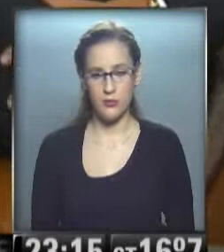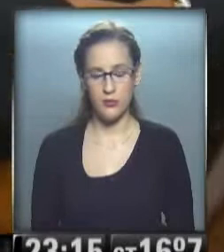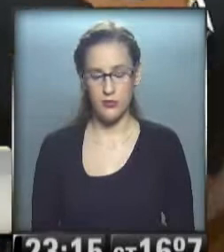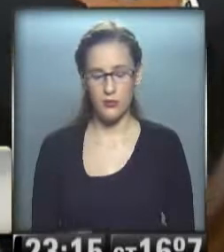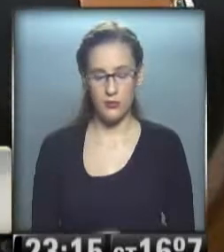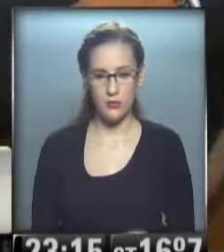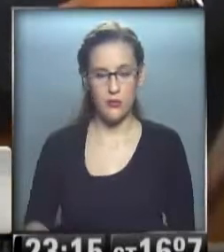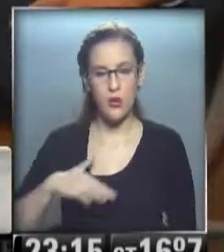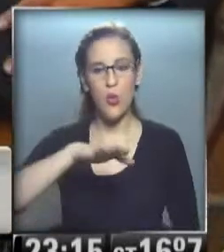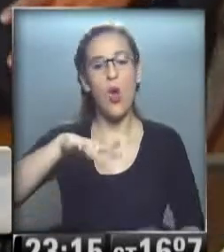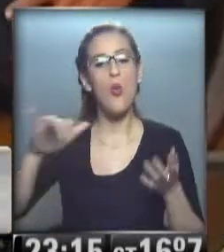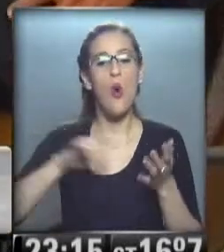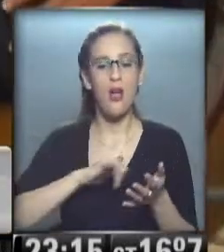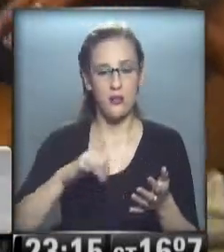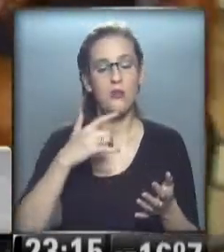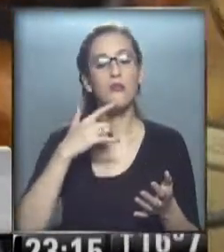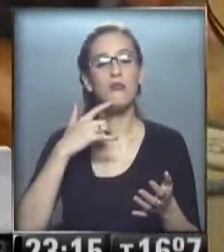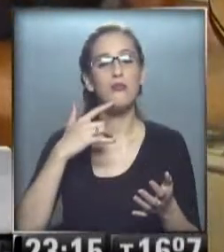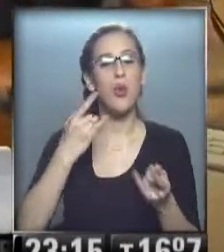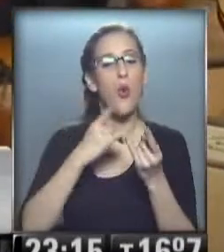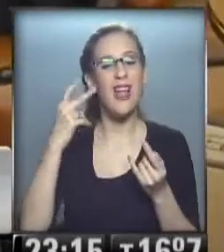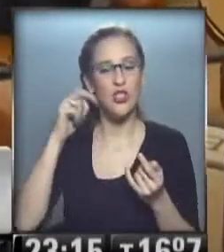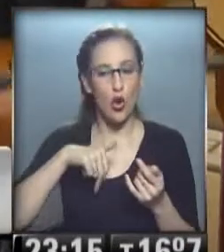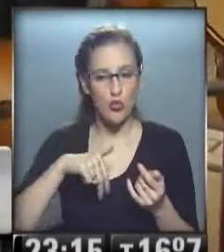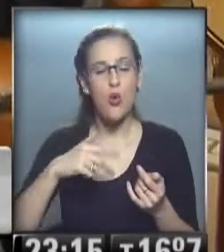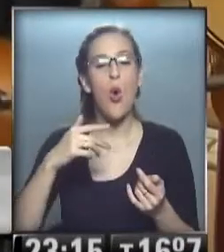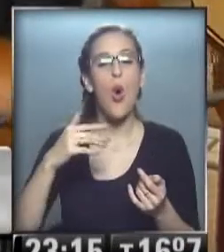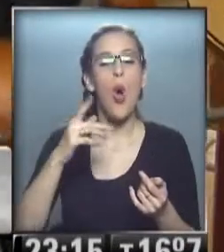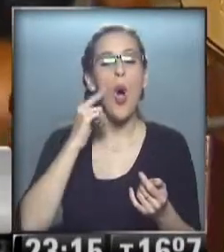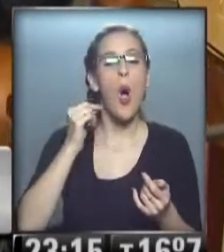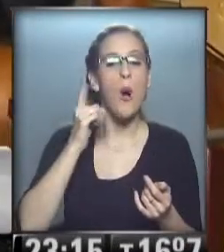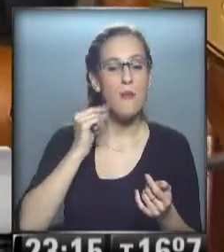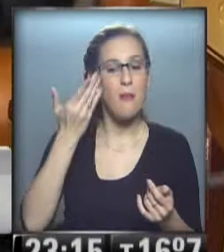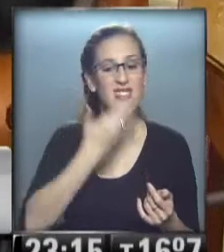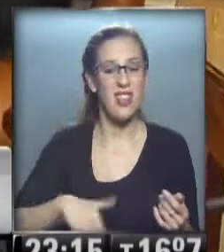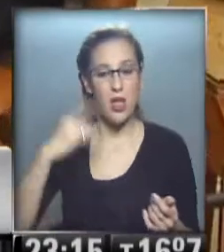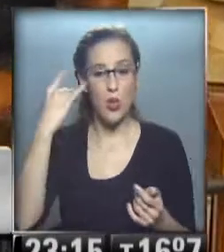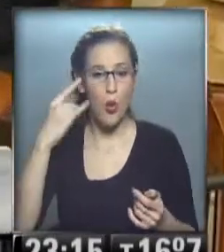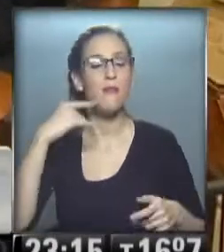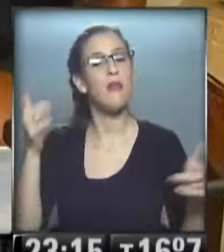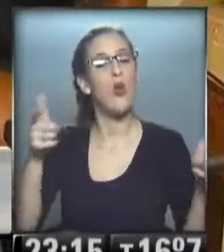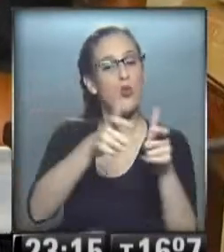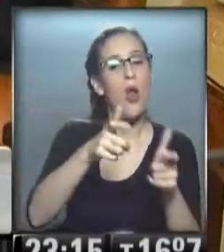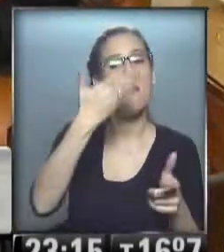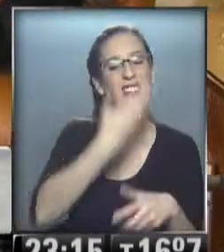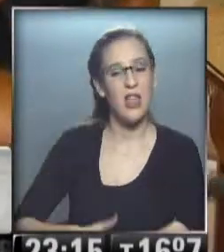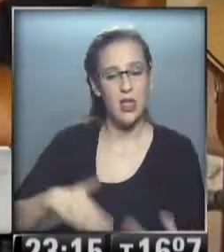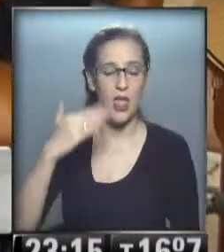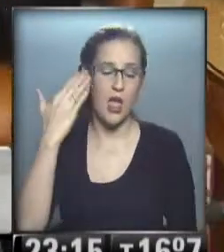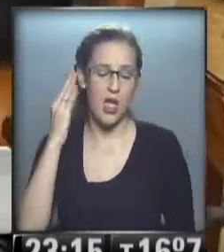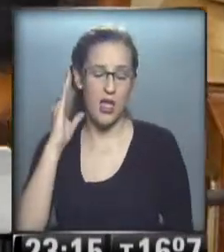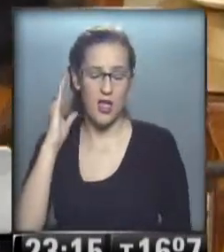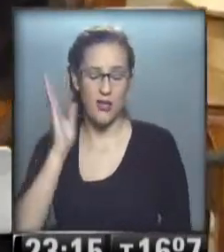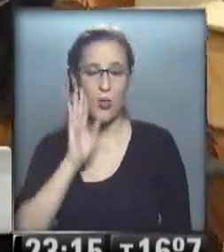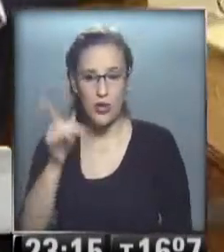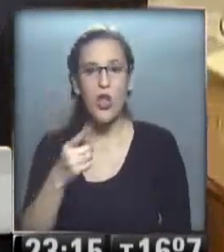En Washington, Mujica se reunió con Obama. El presidente de Uruguay afirmó que la conversación con su par norteamericano incluyó la propuesta de